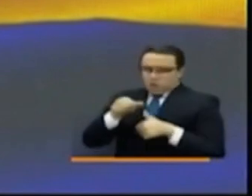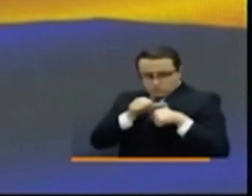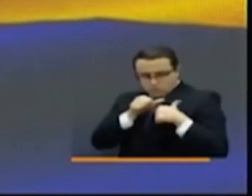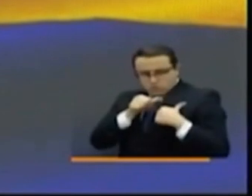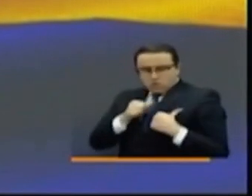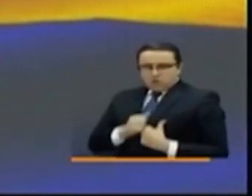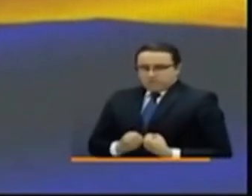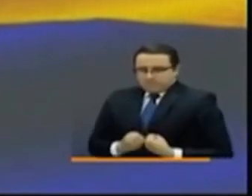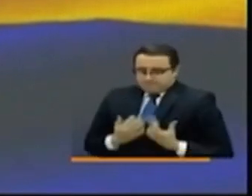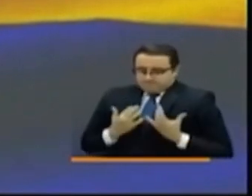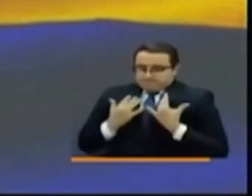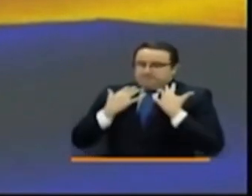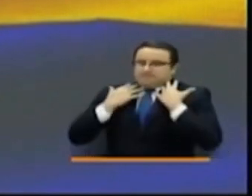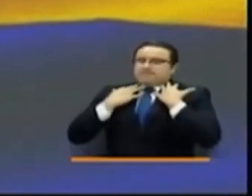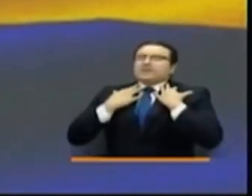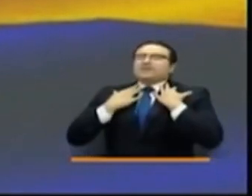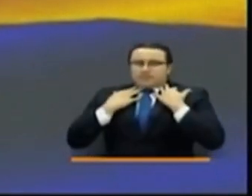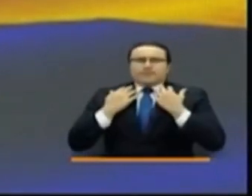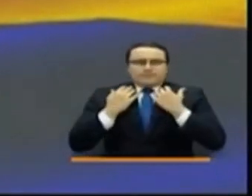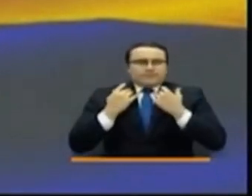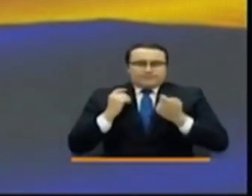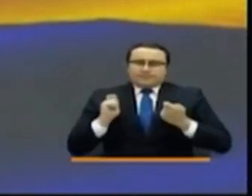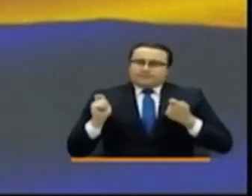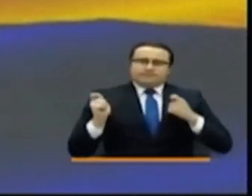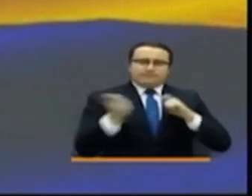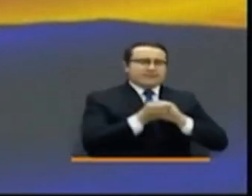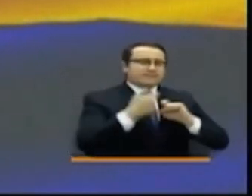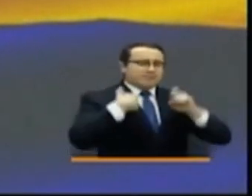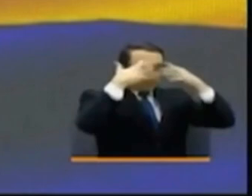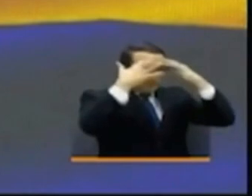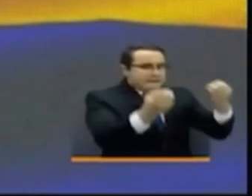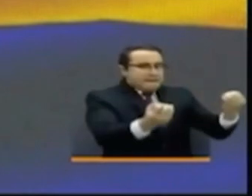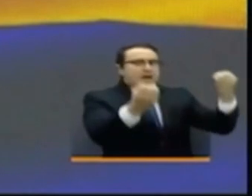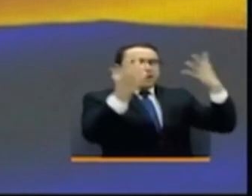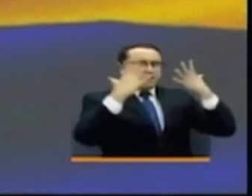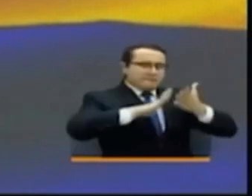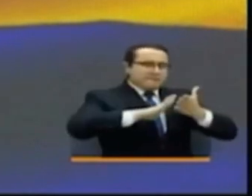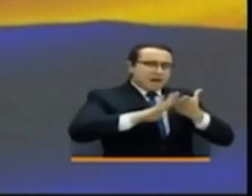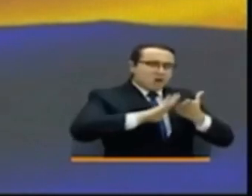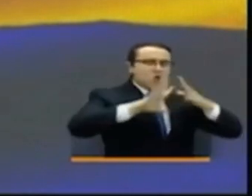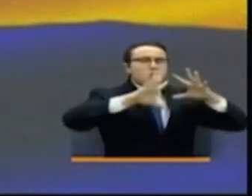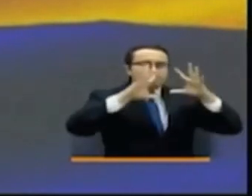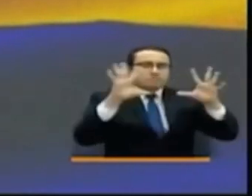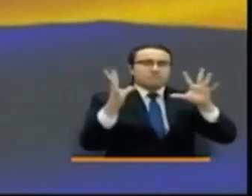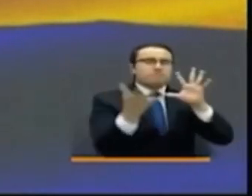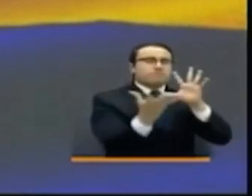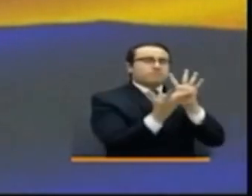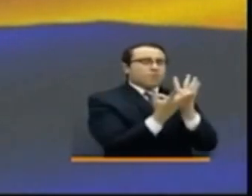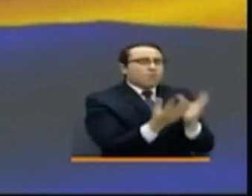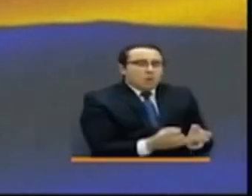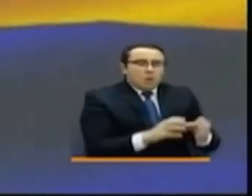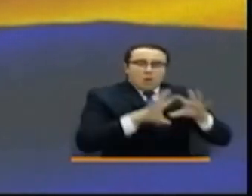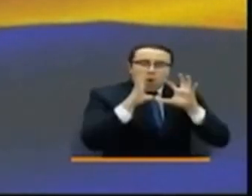y se convierta en actos de perdón y reconciliación mundial, pero primero en